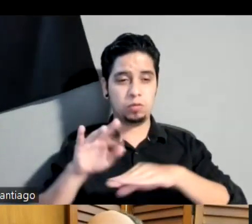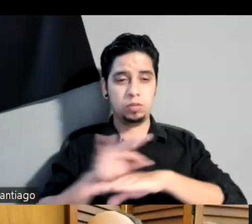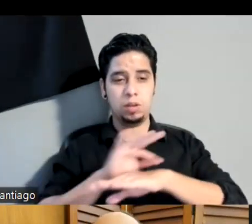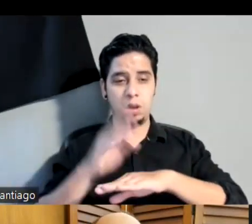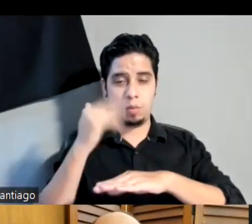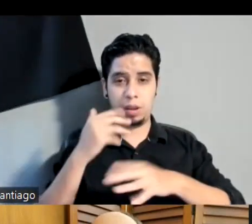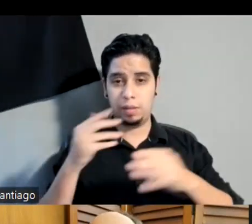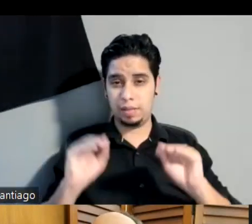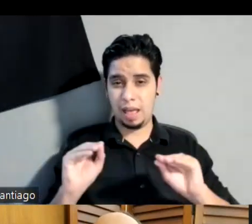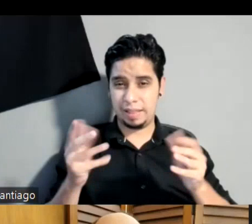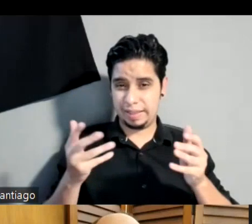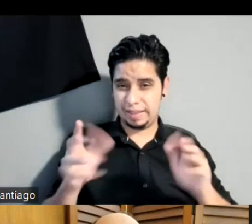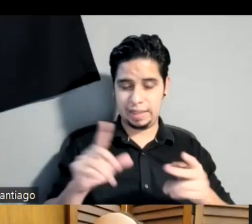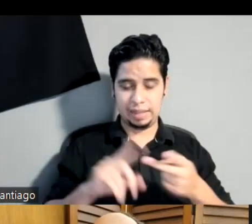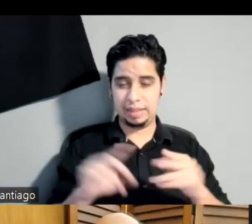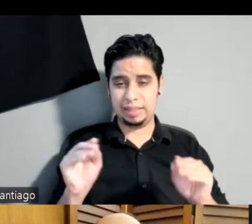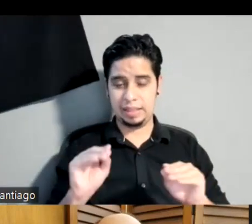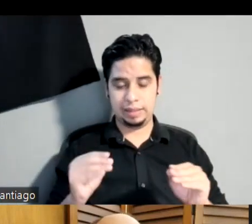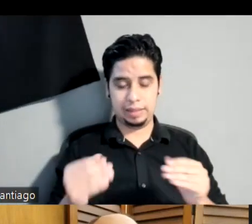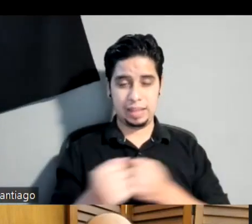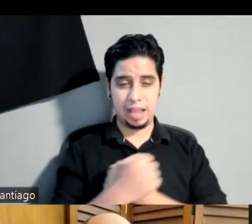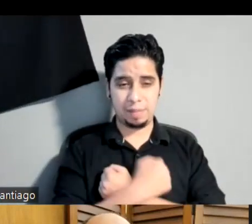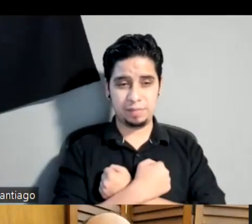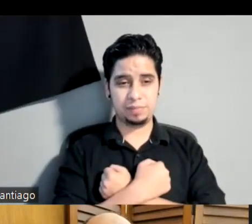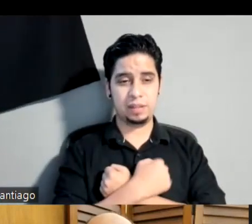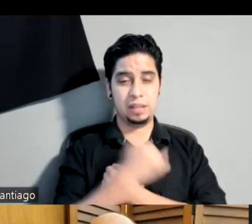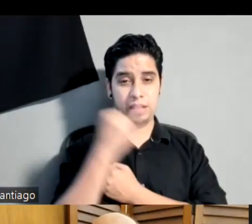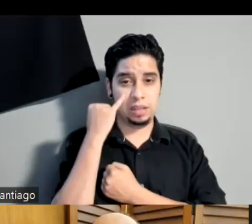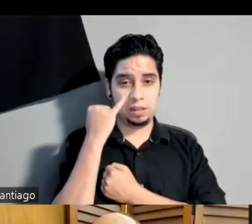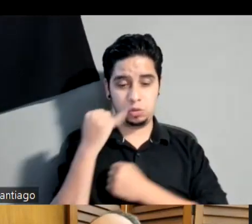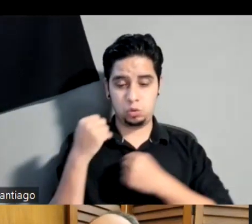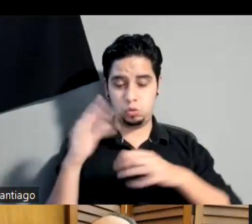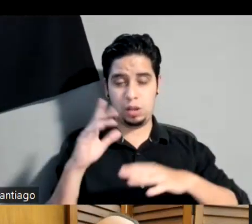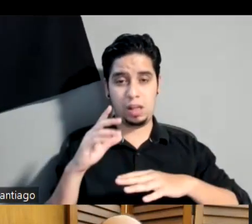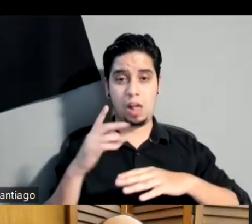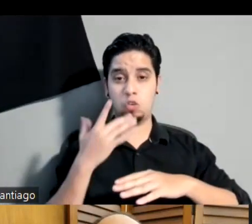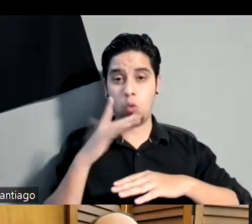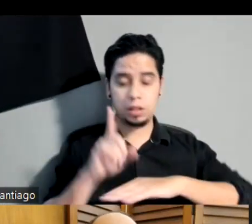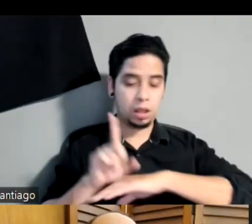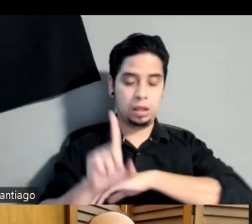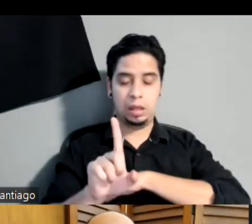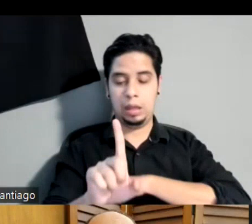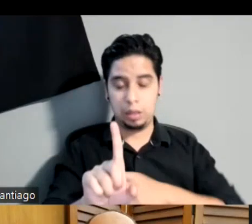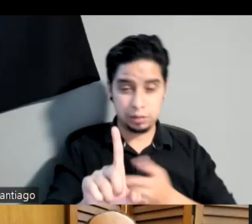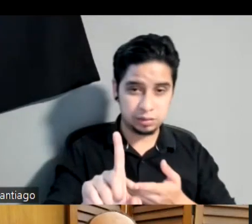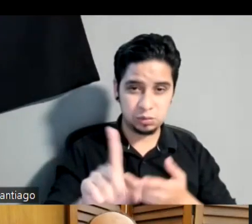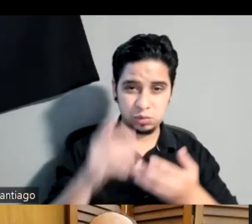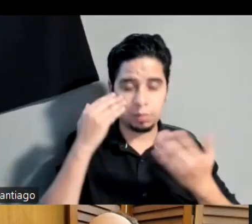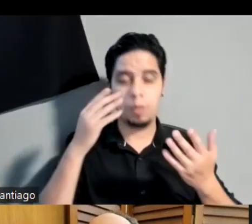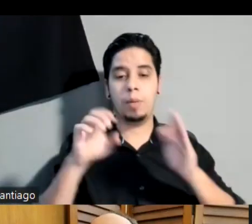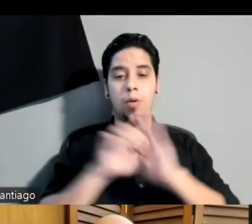te quiere, nadie te ama. Si te sueltan a tu suerte, entonces los actores que trabajamos con